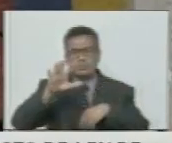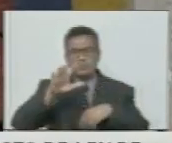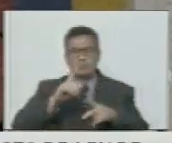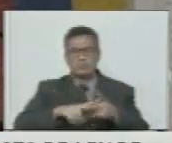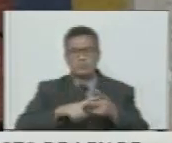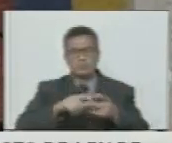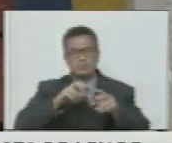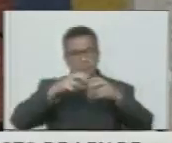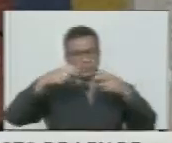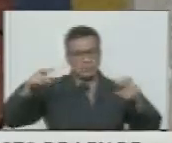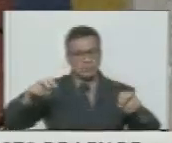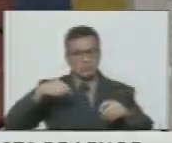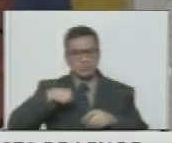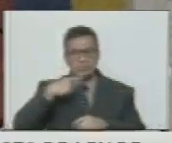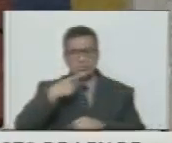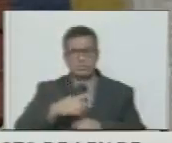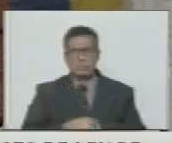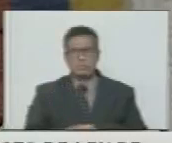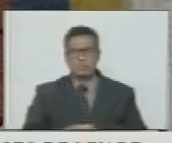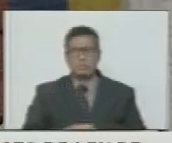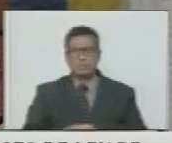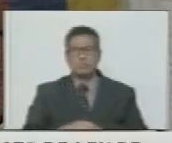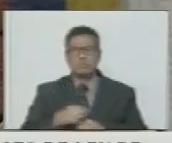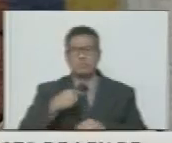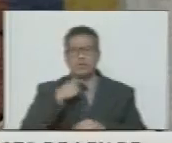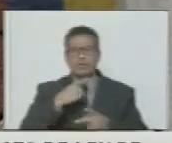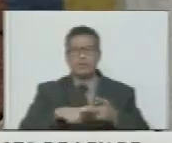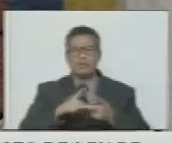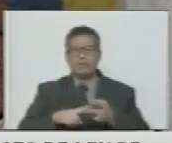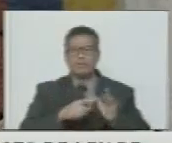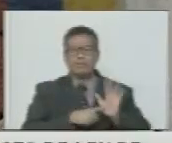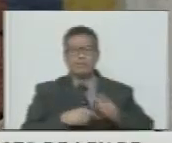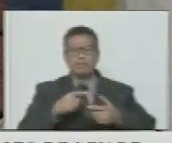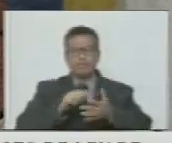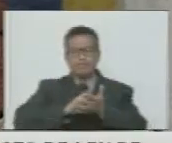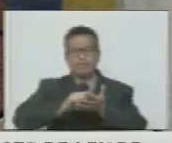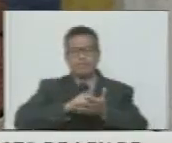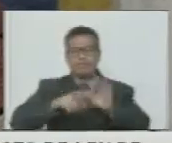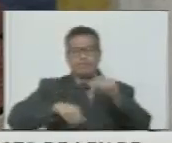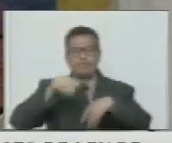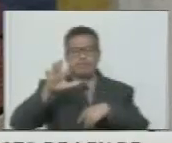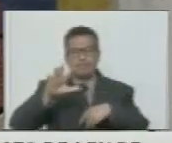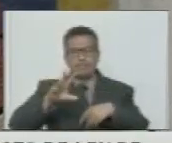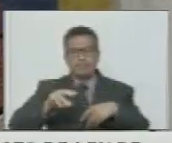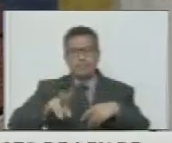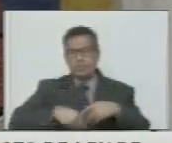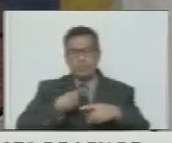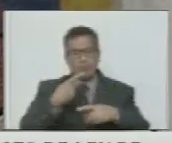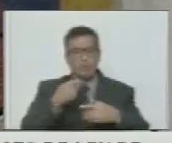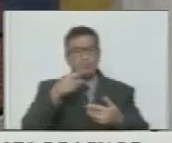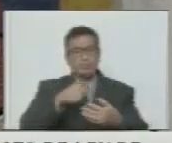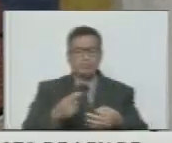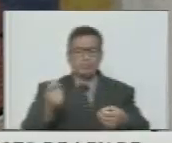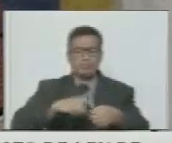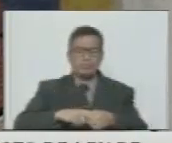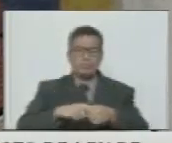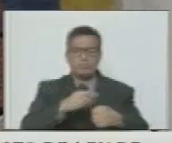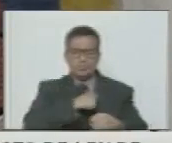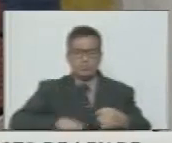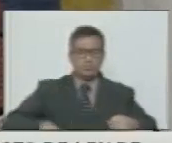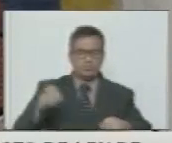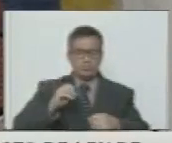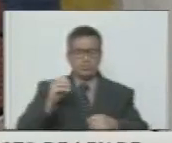artículo 15 en los términos siguientes. Artículo 15. Quedará impedido para ser